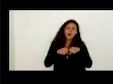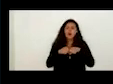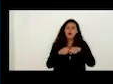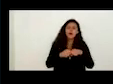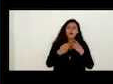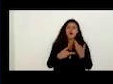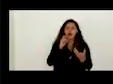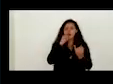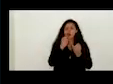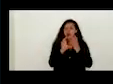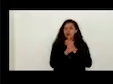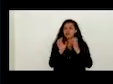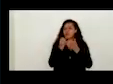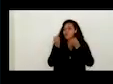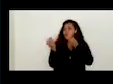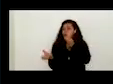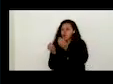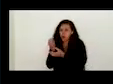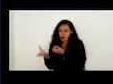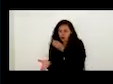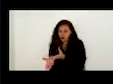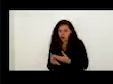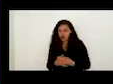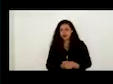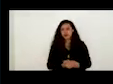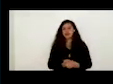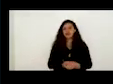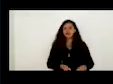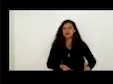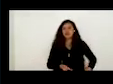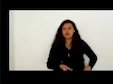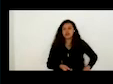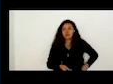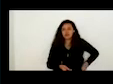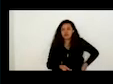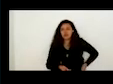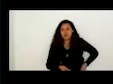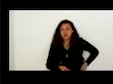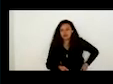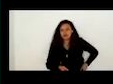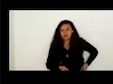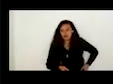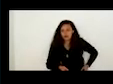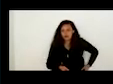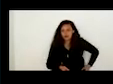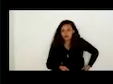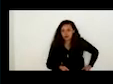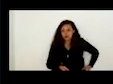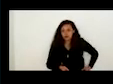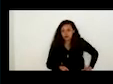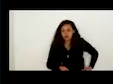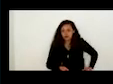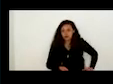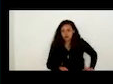les aportaban estos alimentos diariamente. Y la verdad es que a veces en